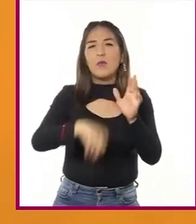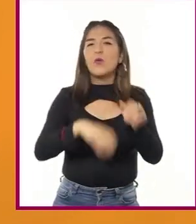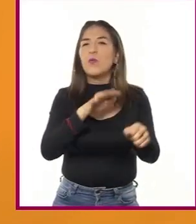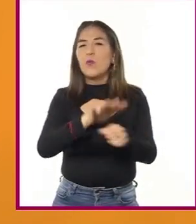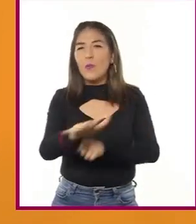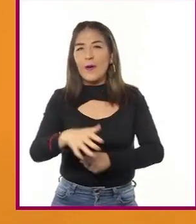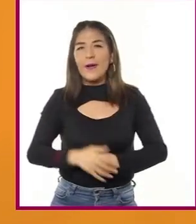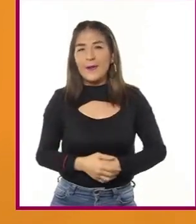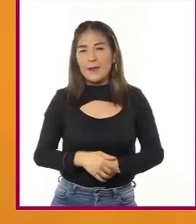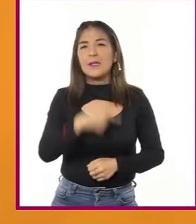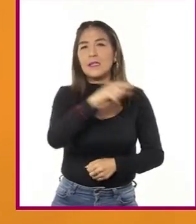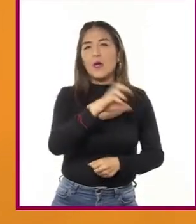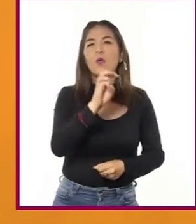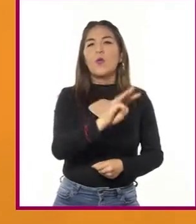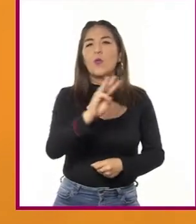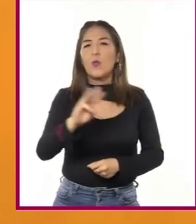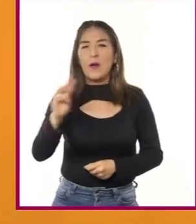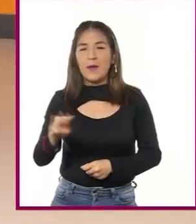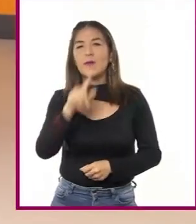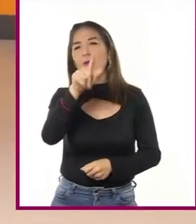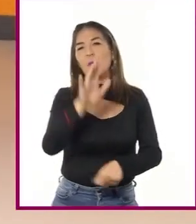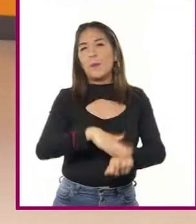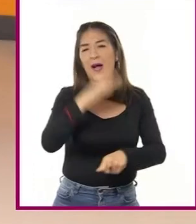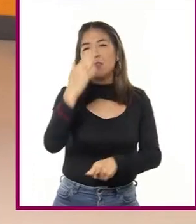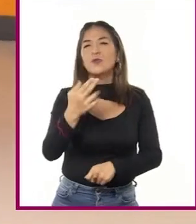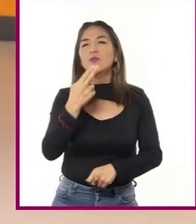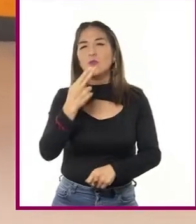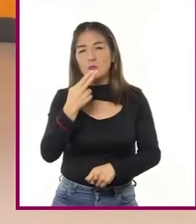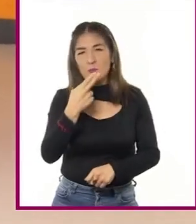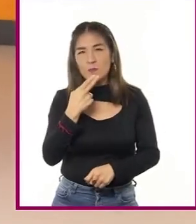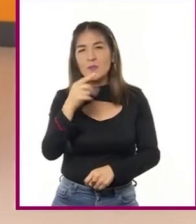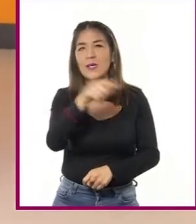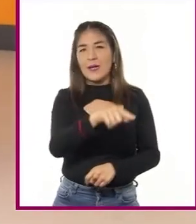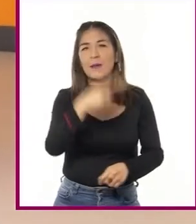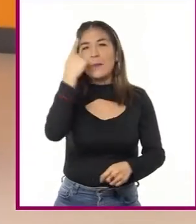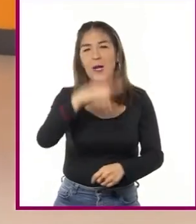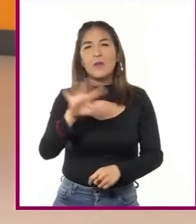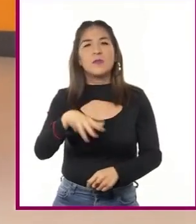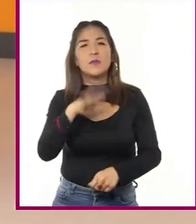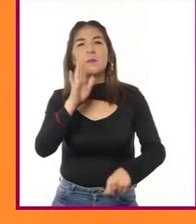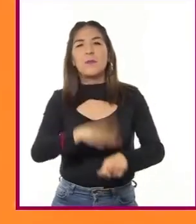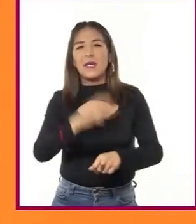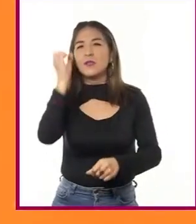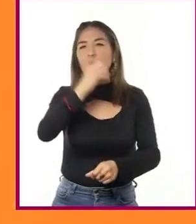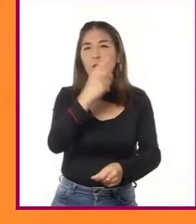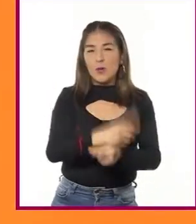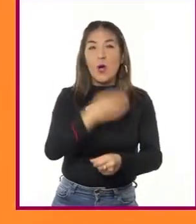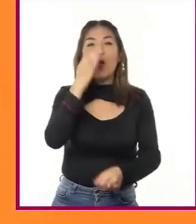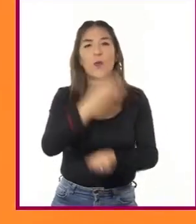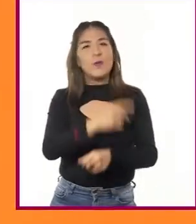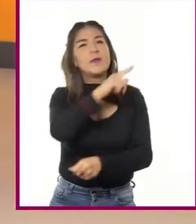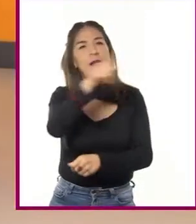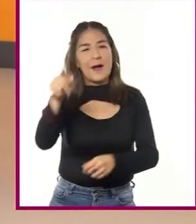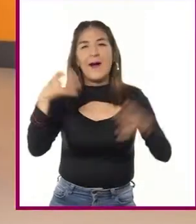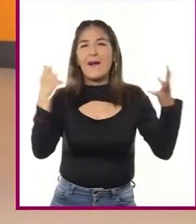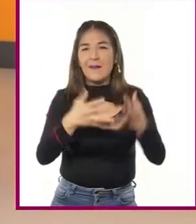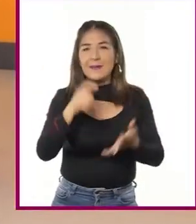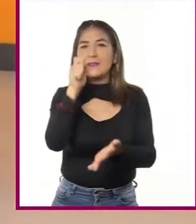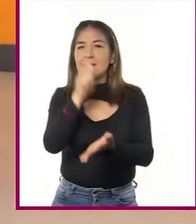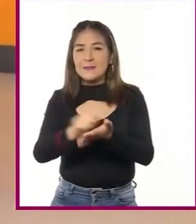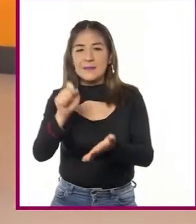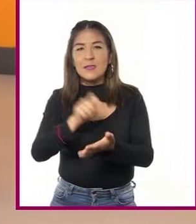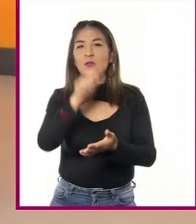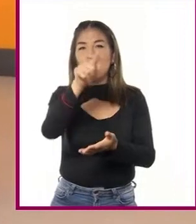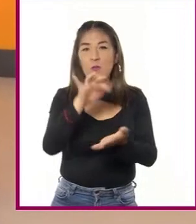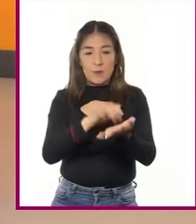claro es el navegador que normalmente usan. Para ver más opciones, las y los retamos a escribir en su